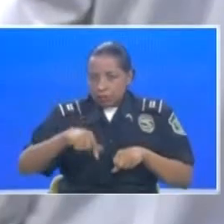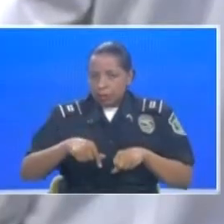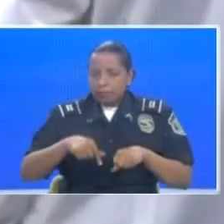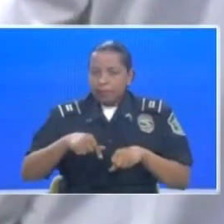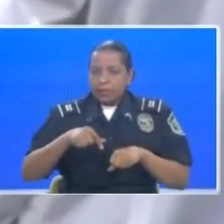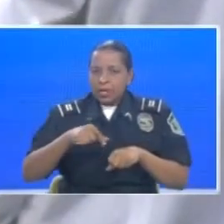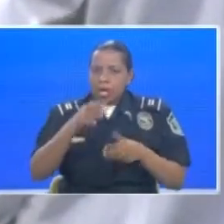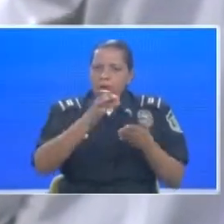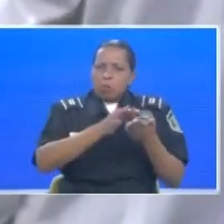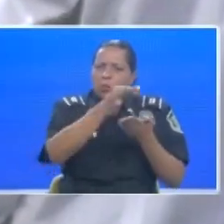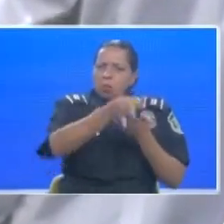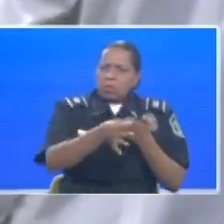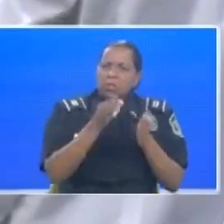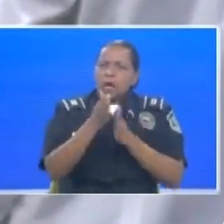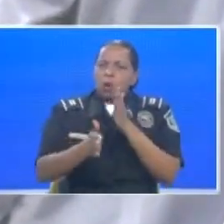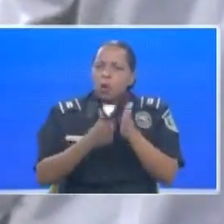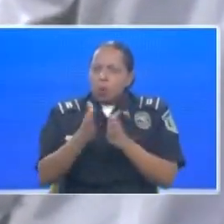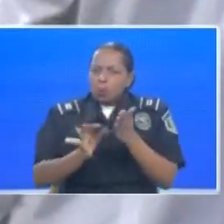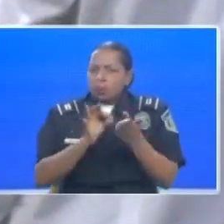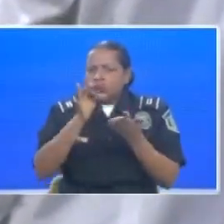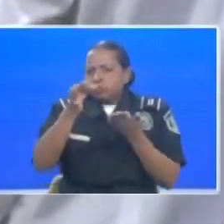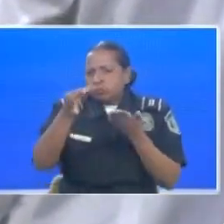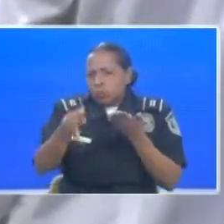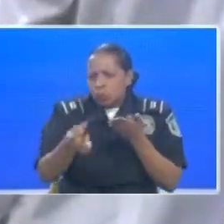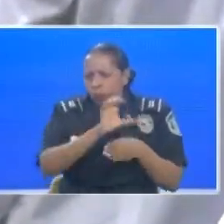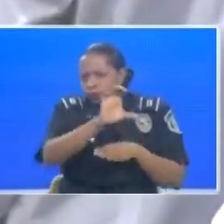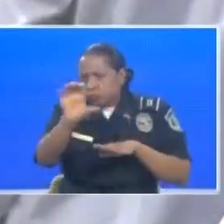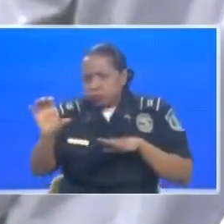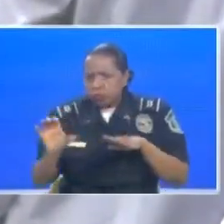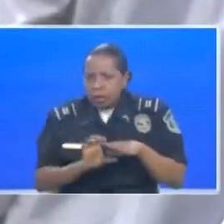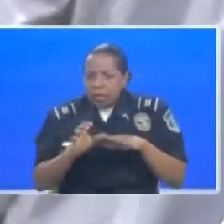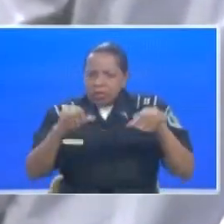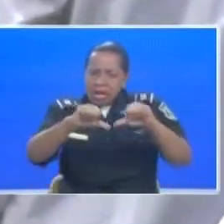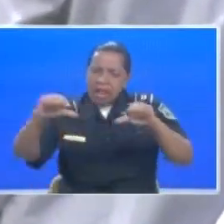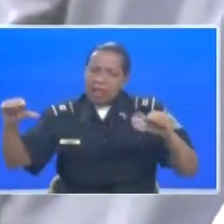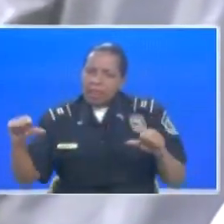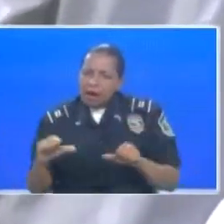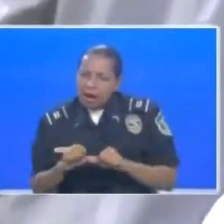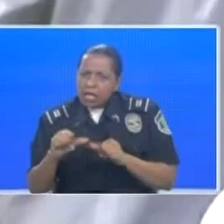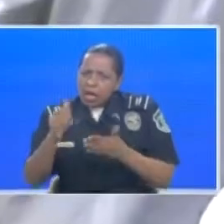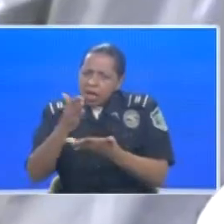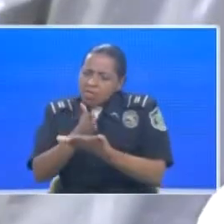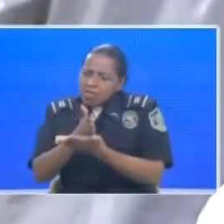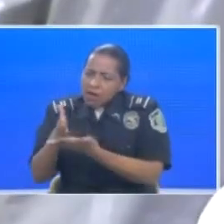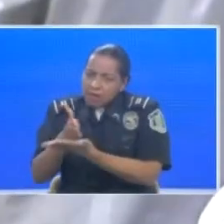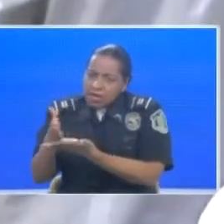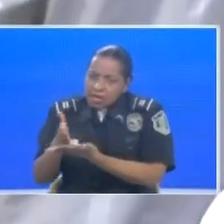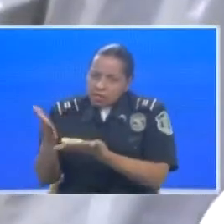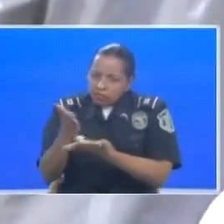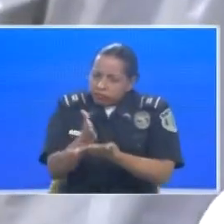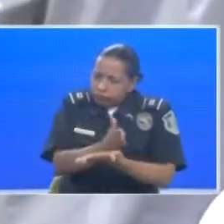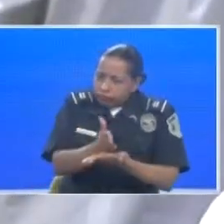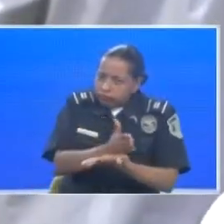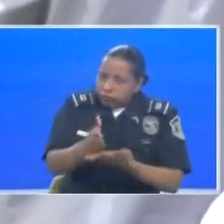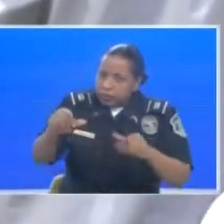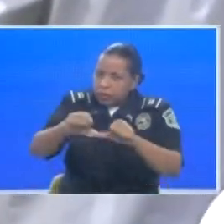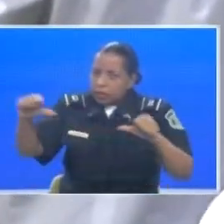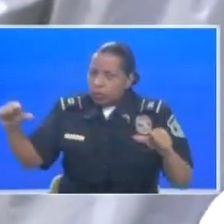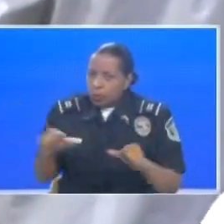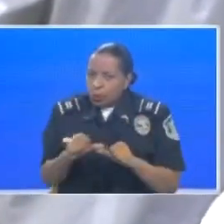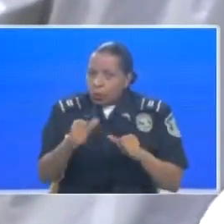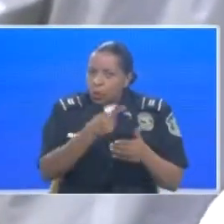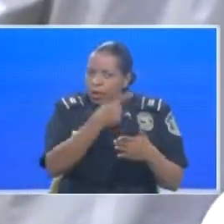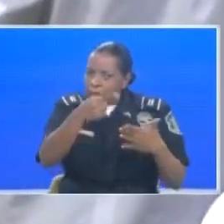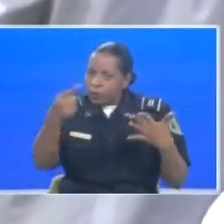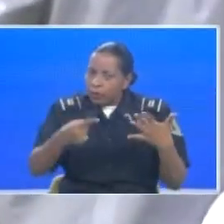organización Colón Ciudad, Colón Costas, el área de Panamá dividida en circuitos, y cada área de esa tiene un coordinador.